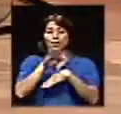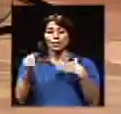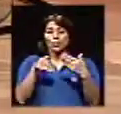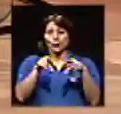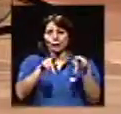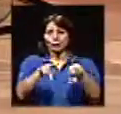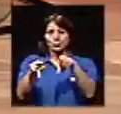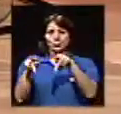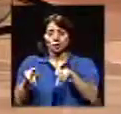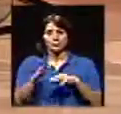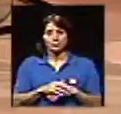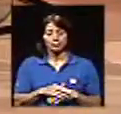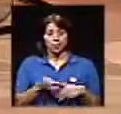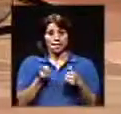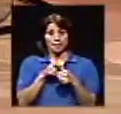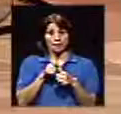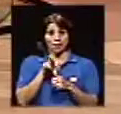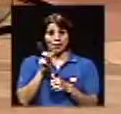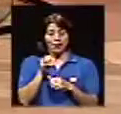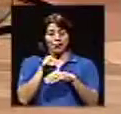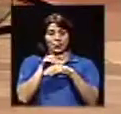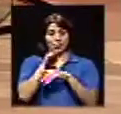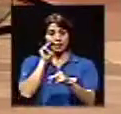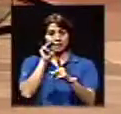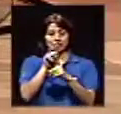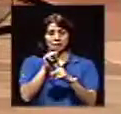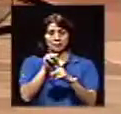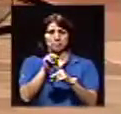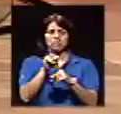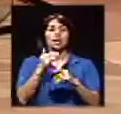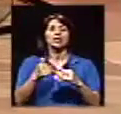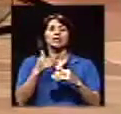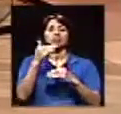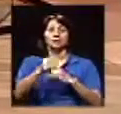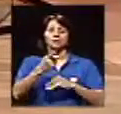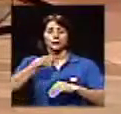canal nos permita regresar, nosotros